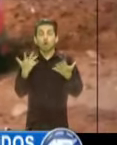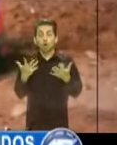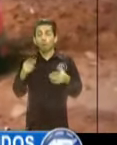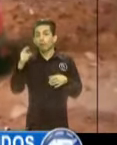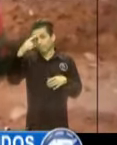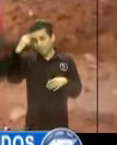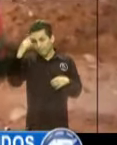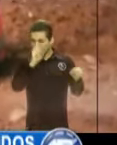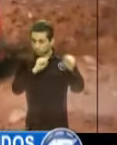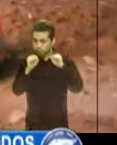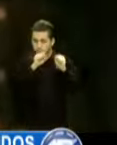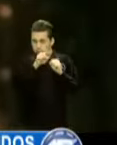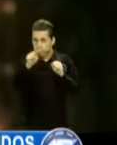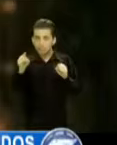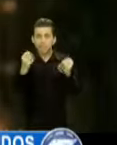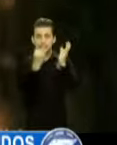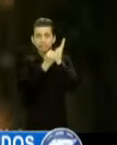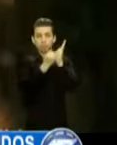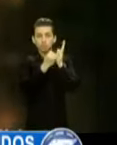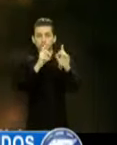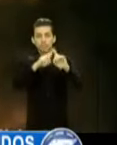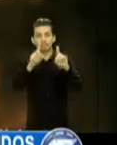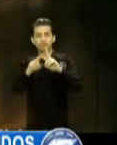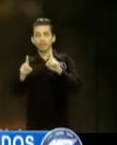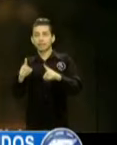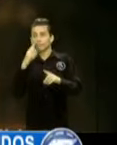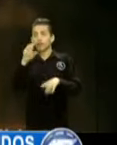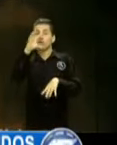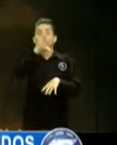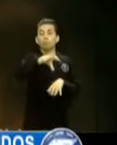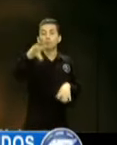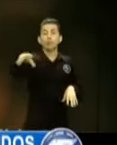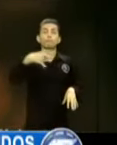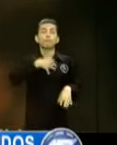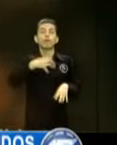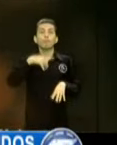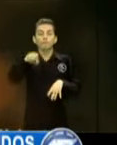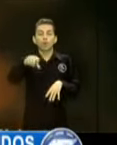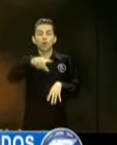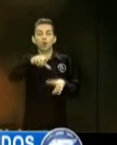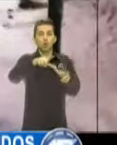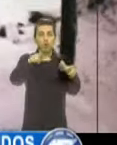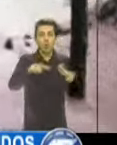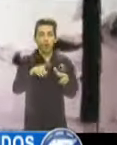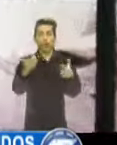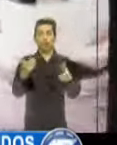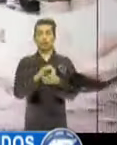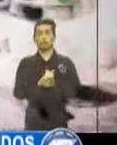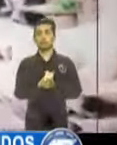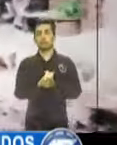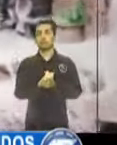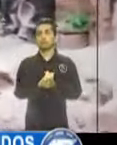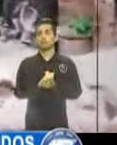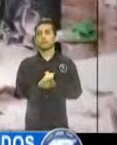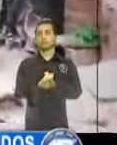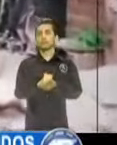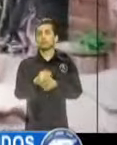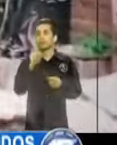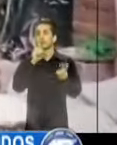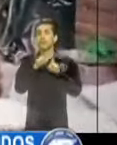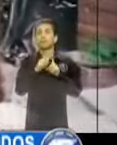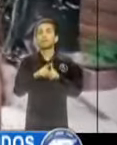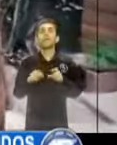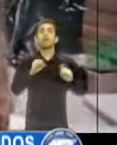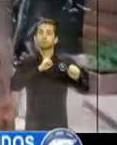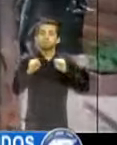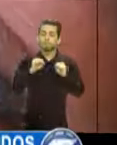con todas las instituciones, pero con las entidades locales, ¿no? Y tiene una parte que va a estar liderada por el Ministerio de Educación